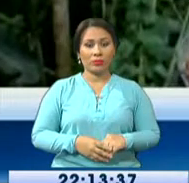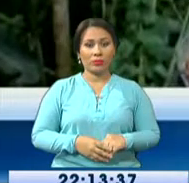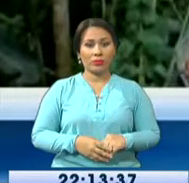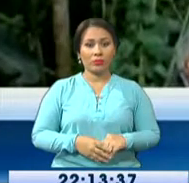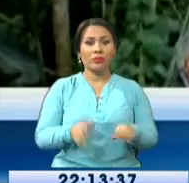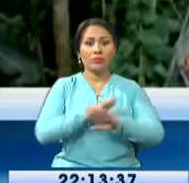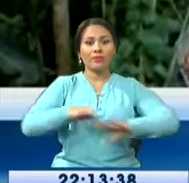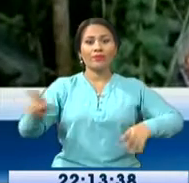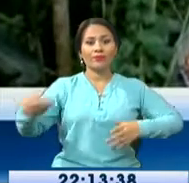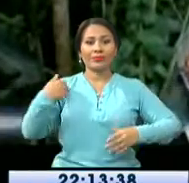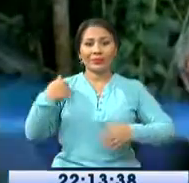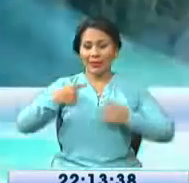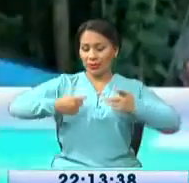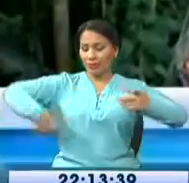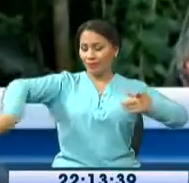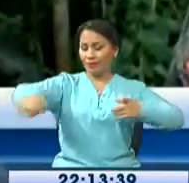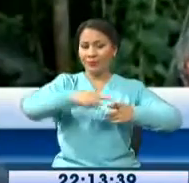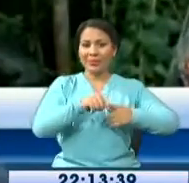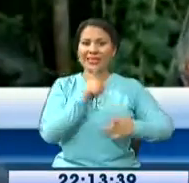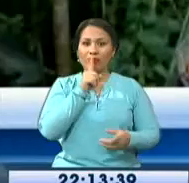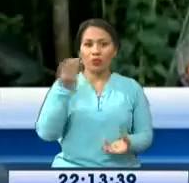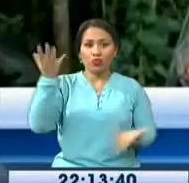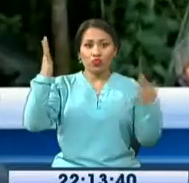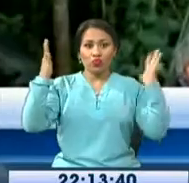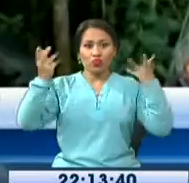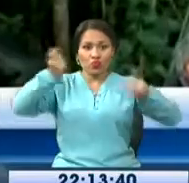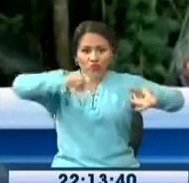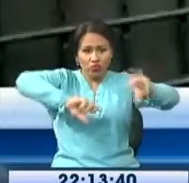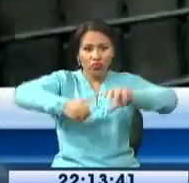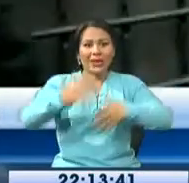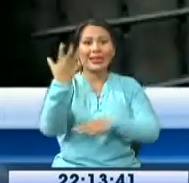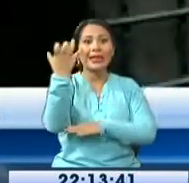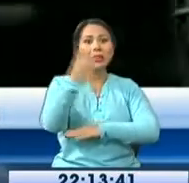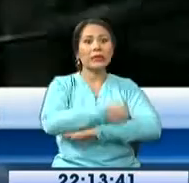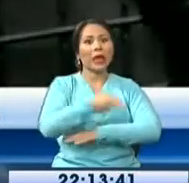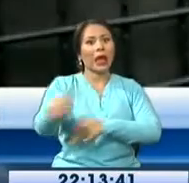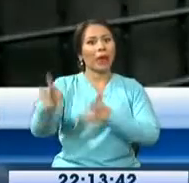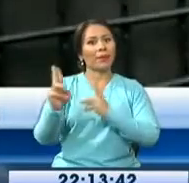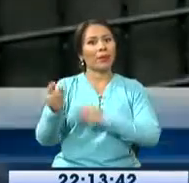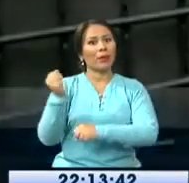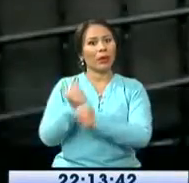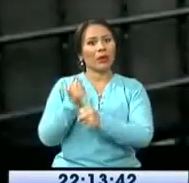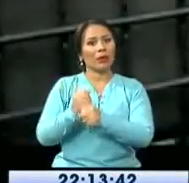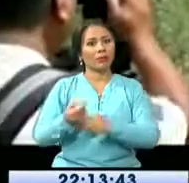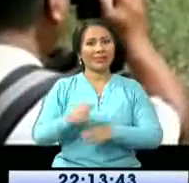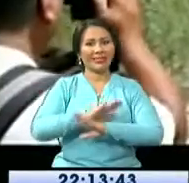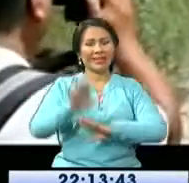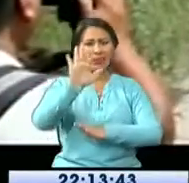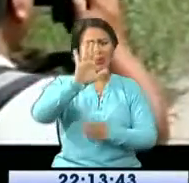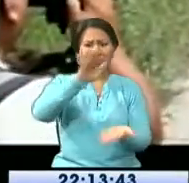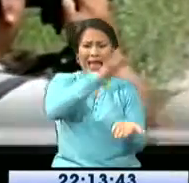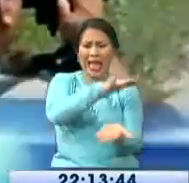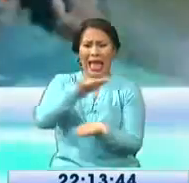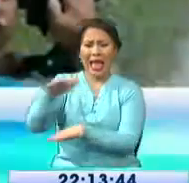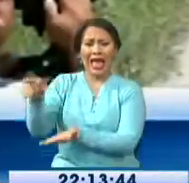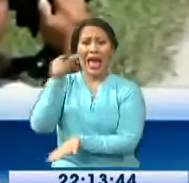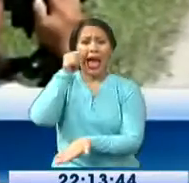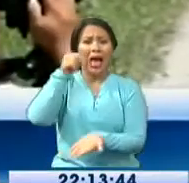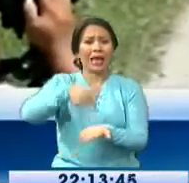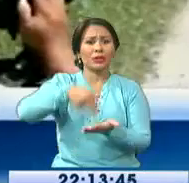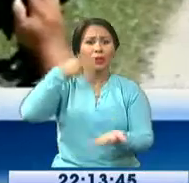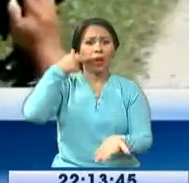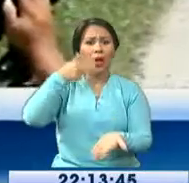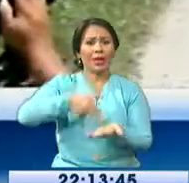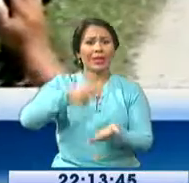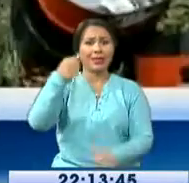complejo artesanal, más o menos de 15 días a un mes laborando aquí. Alrededor de 55 galones de gasolina blanca